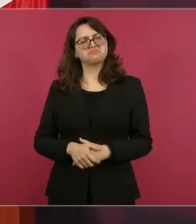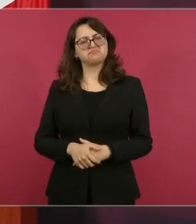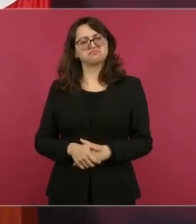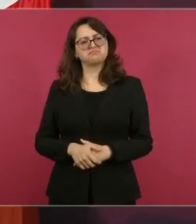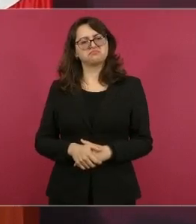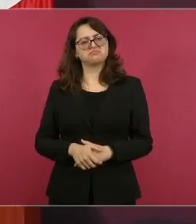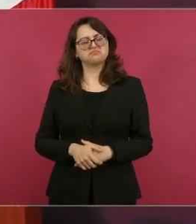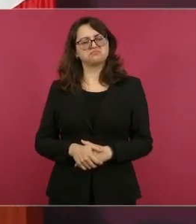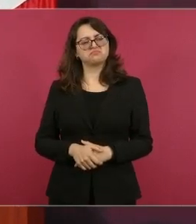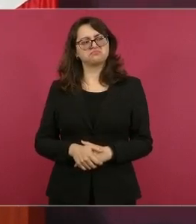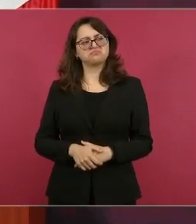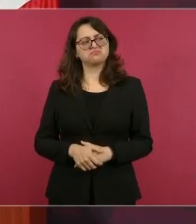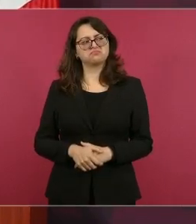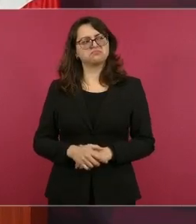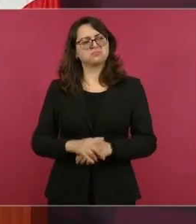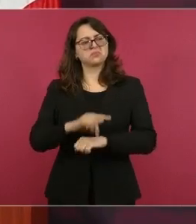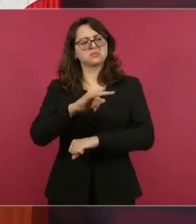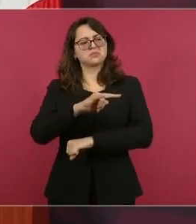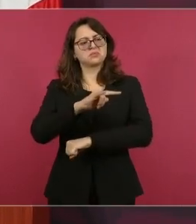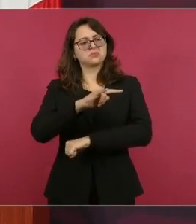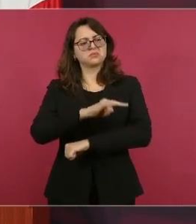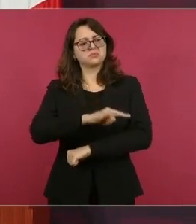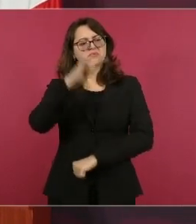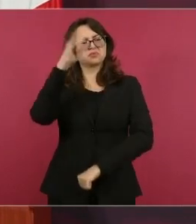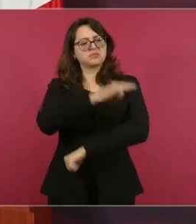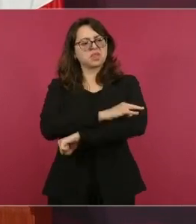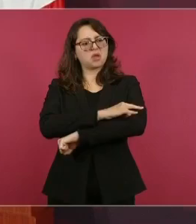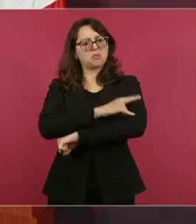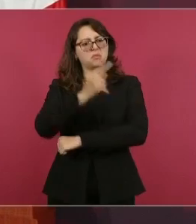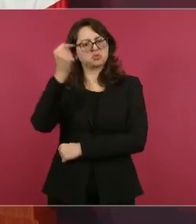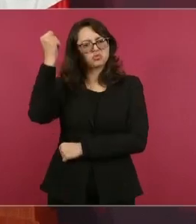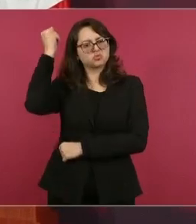el aeropuerto del lago de Texcoco,